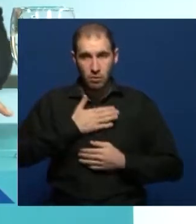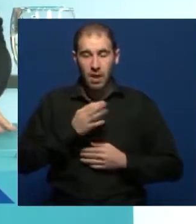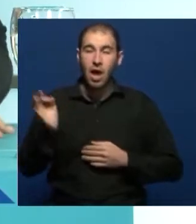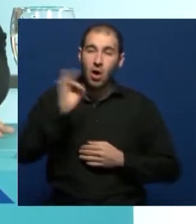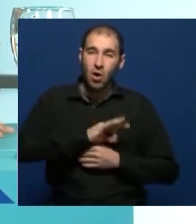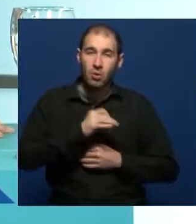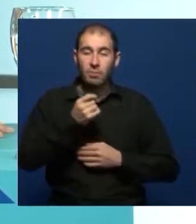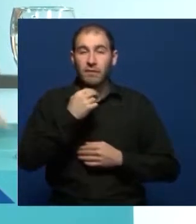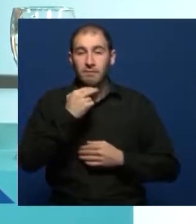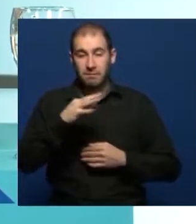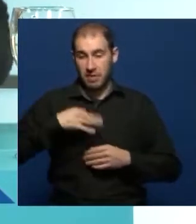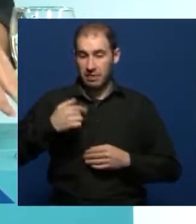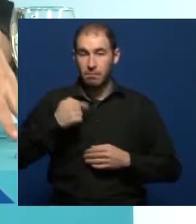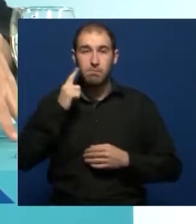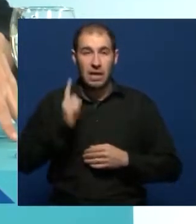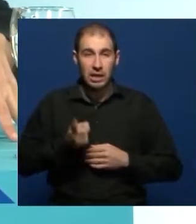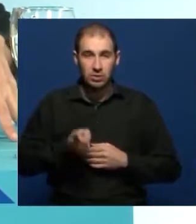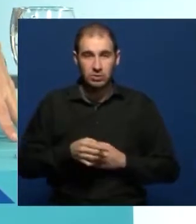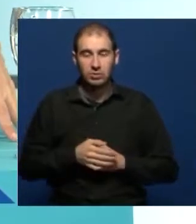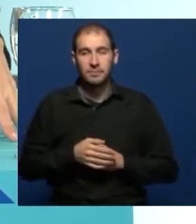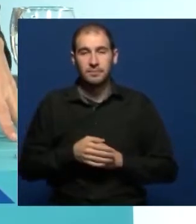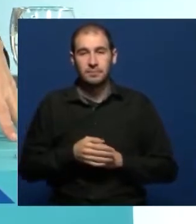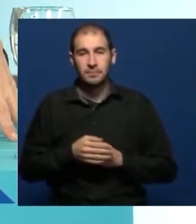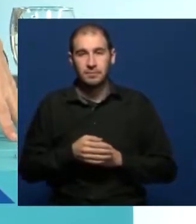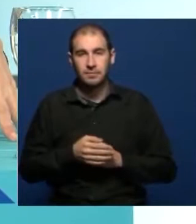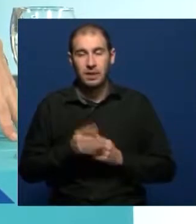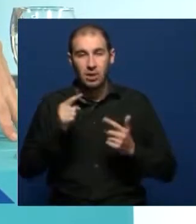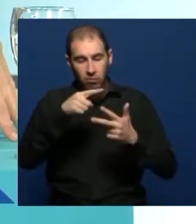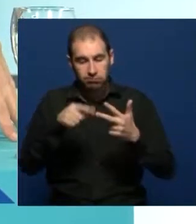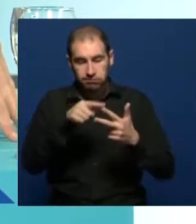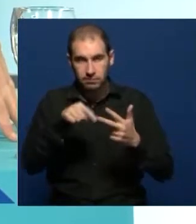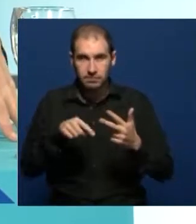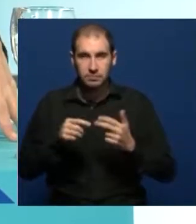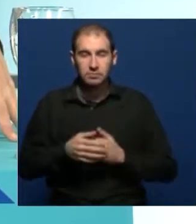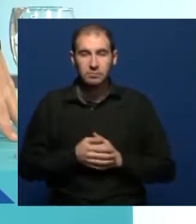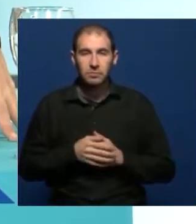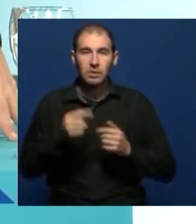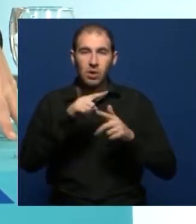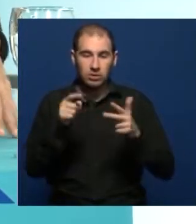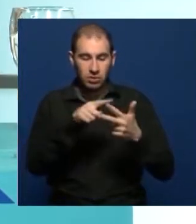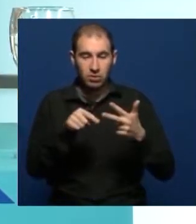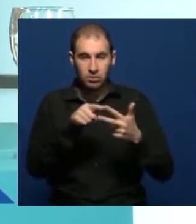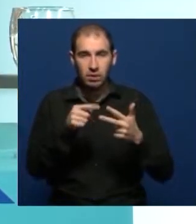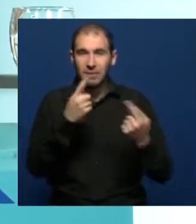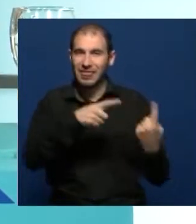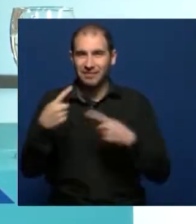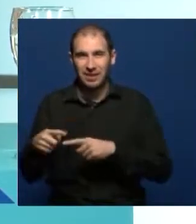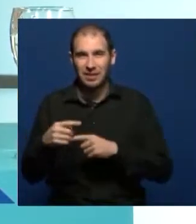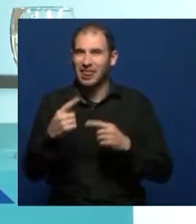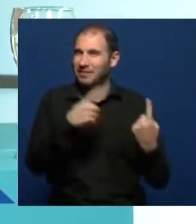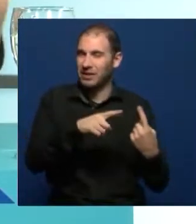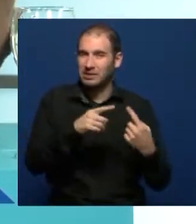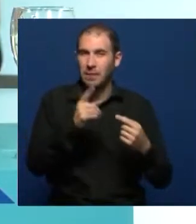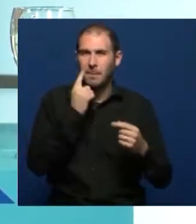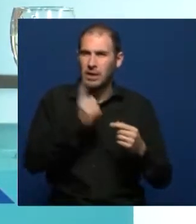cuando está en riesgo su vida. Y a su vez estas dos situaciones, estas dos causales como diferentes. No es lo mismo el